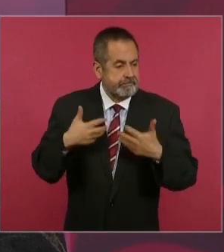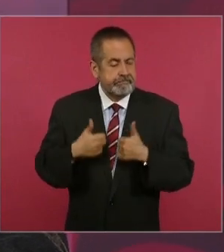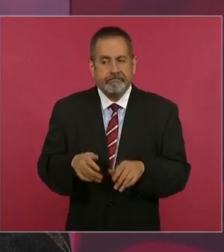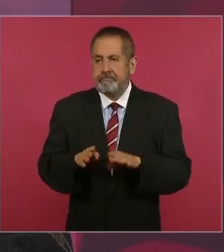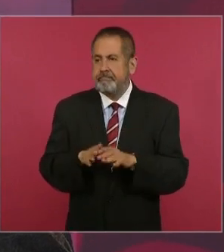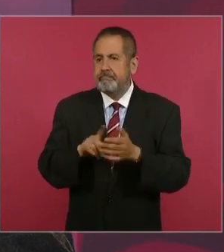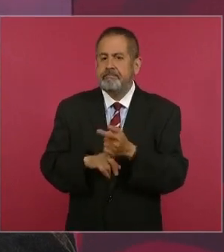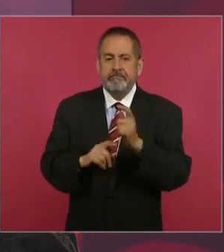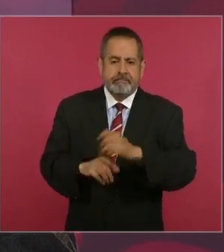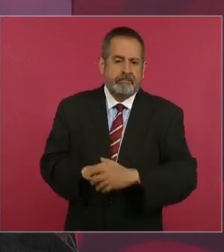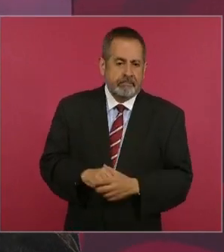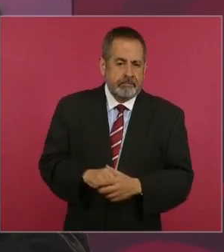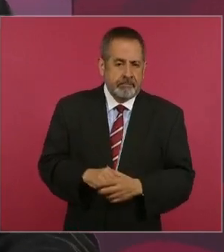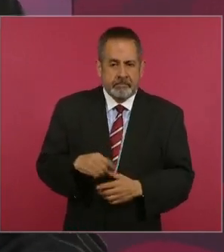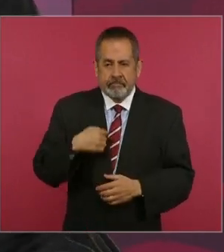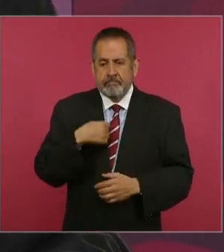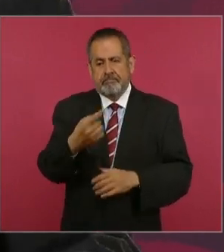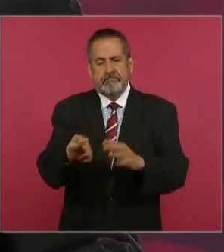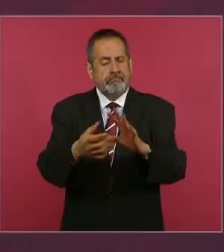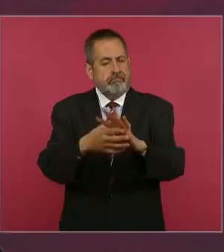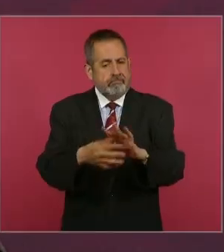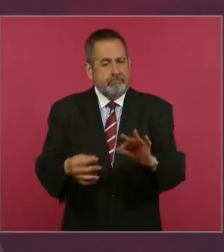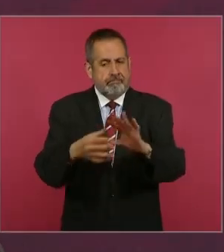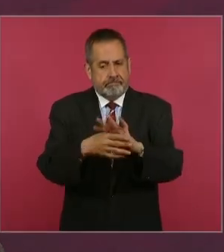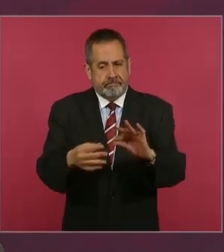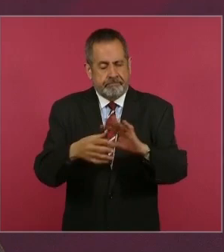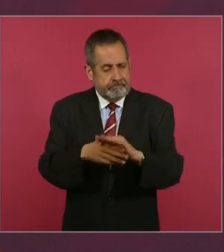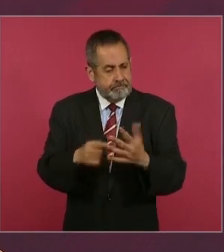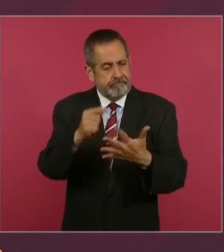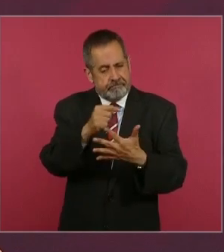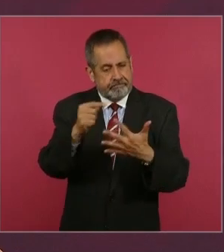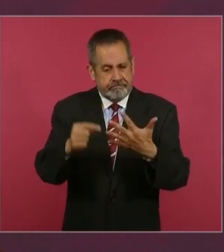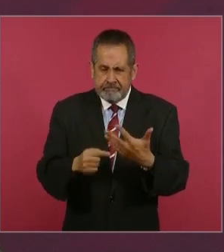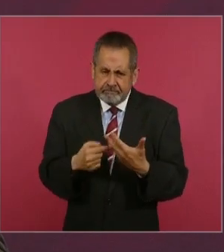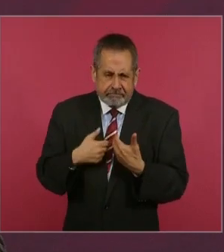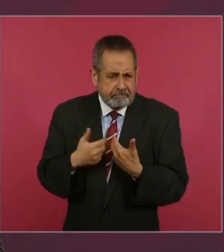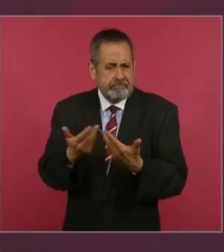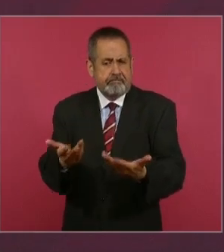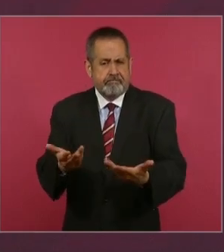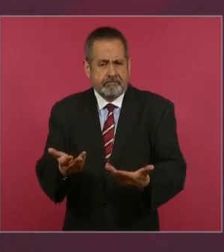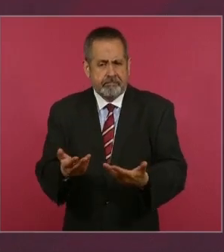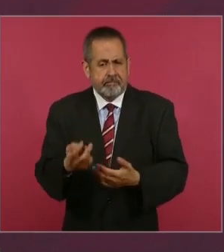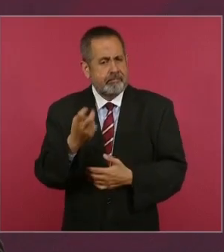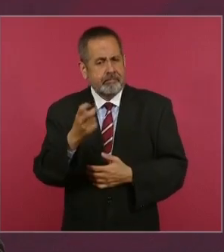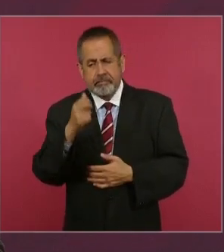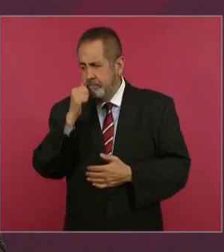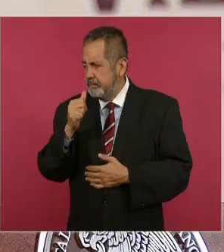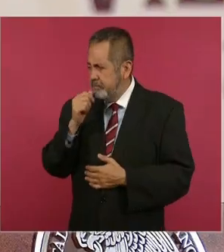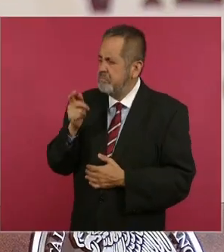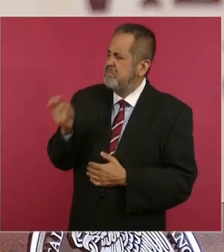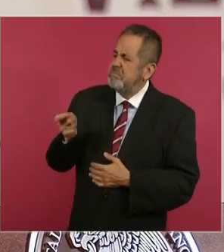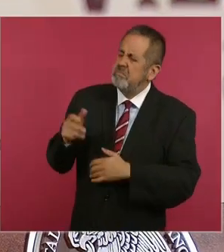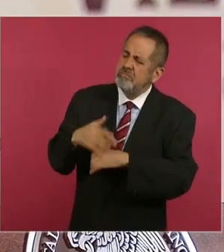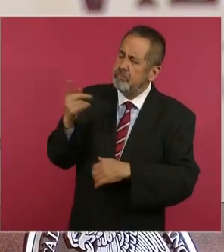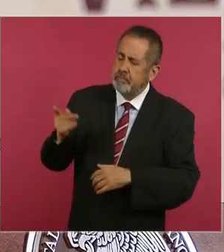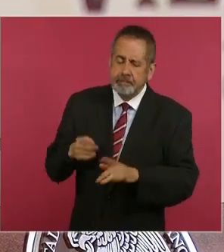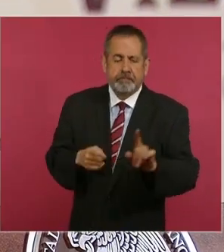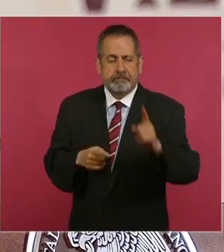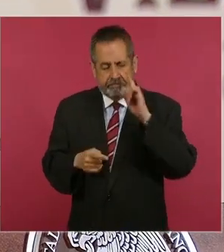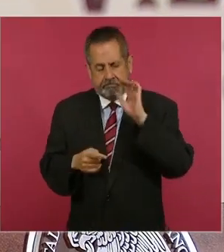cosas explicar todo tiene una explicación